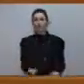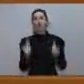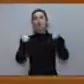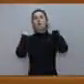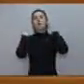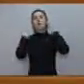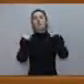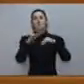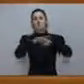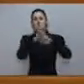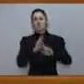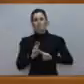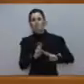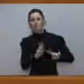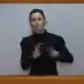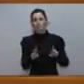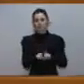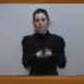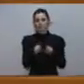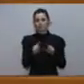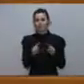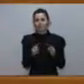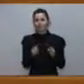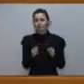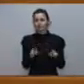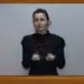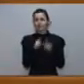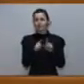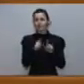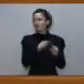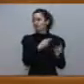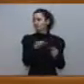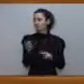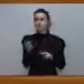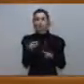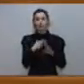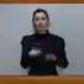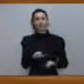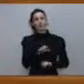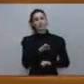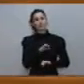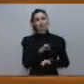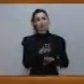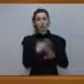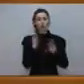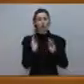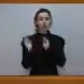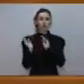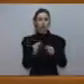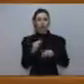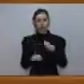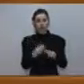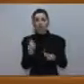impasiva de las que podrían haberlo evitado y miraron para otro lado en espera de que los hechos fueran